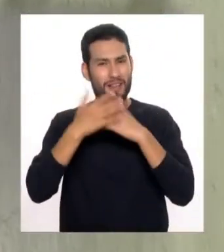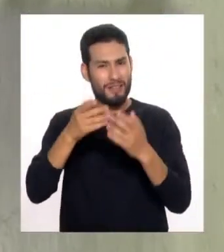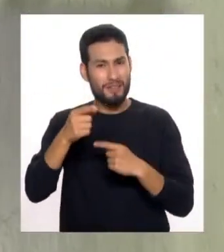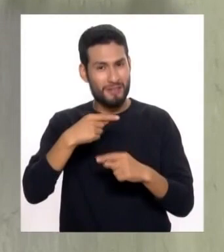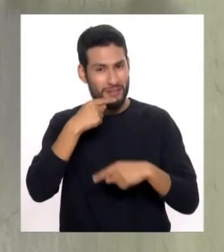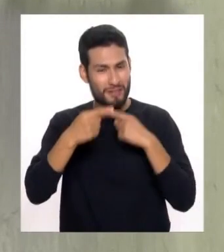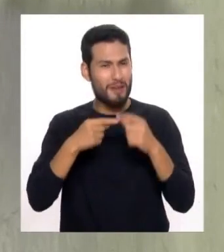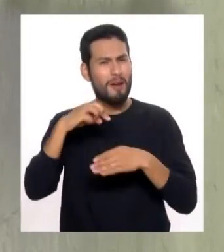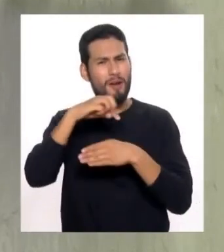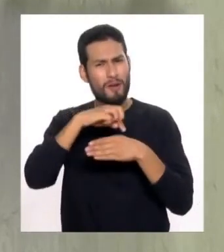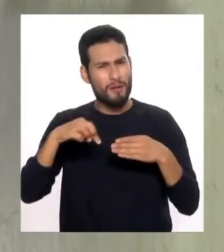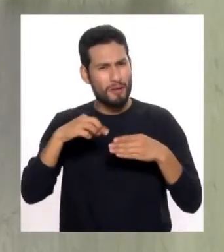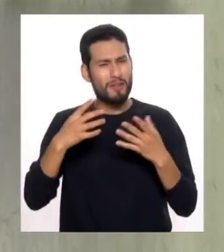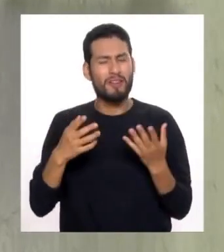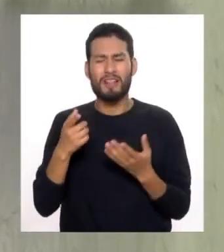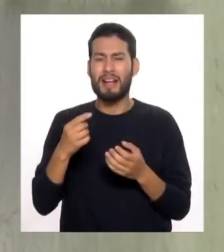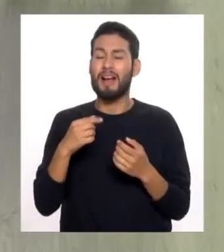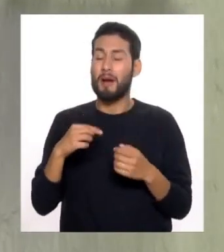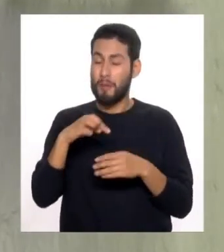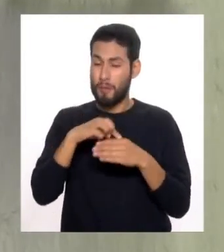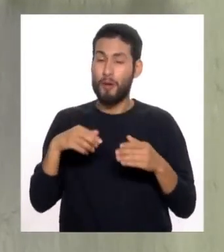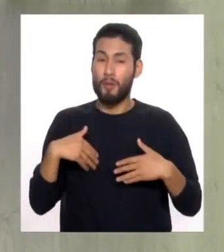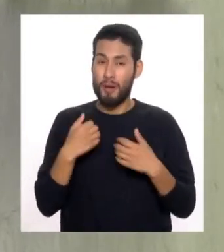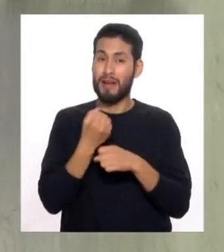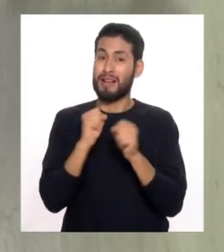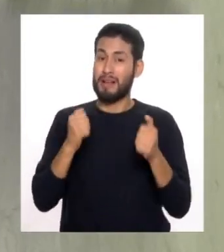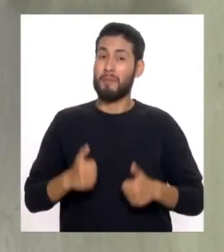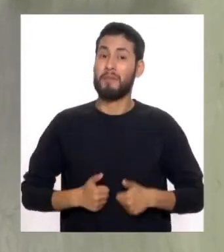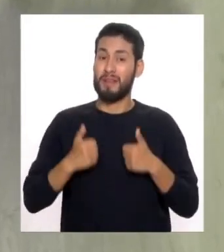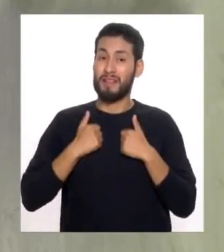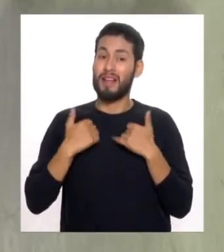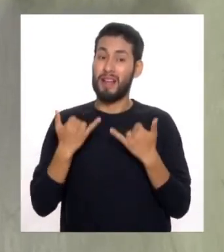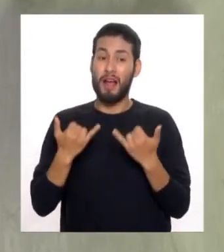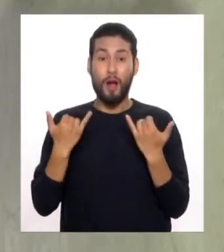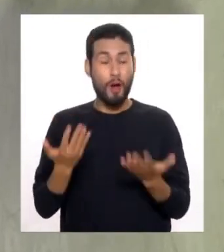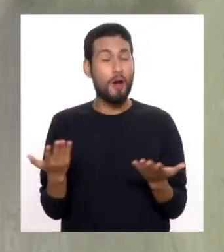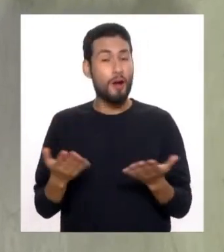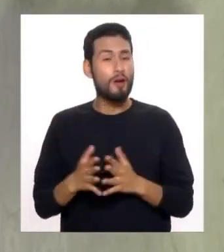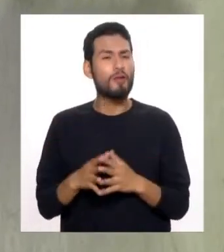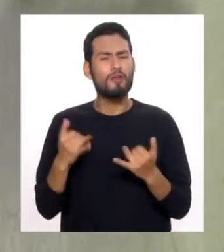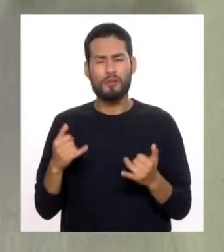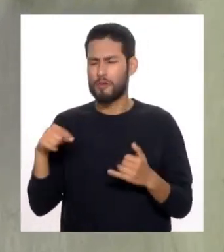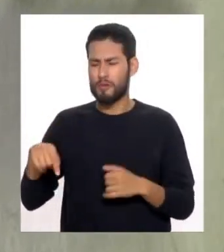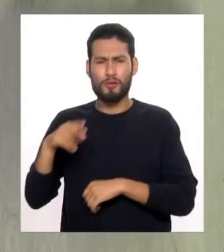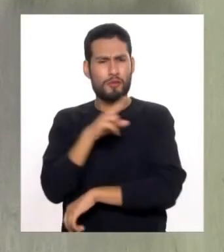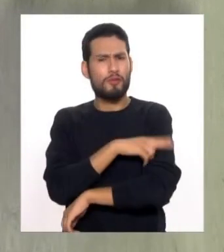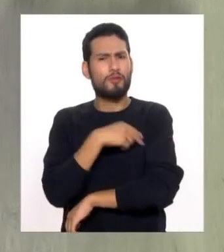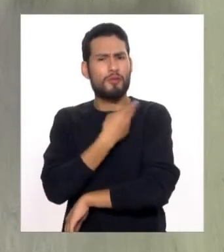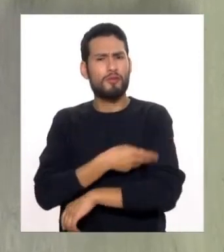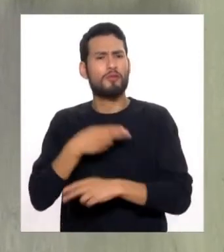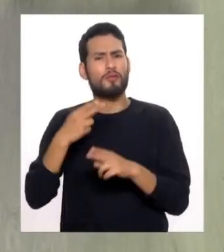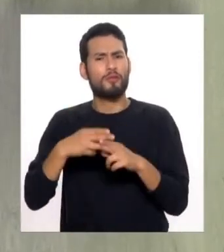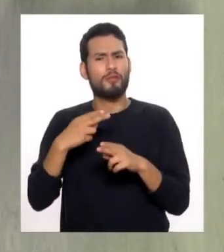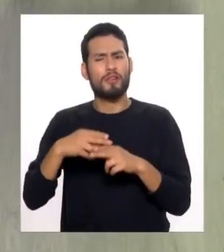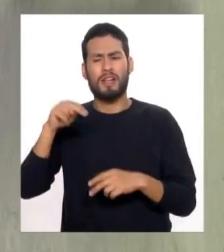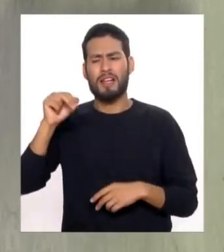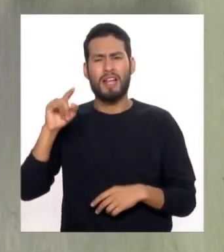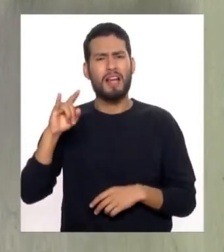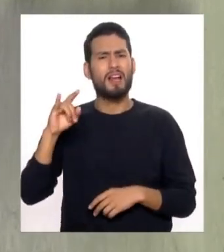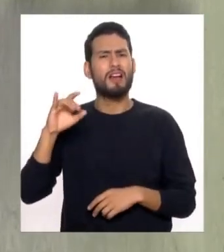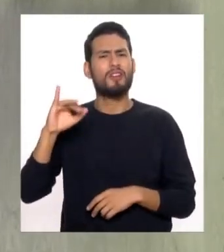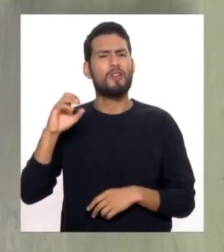de las profesiones que salvan vidas. Y yo me encuentro justamente en el Hospital